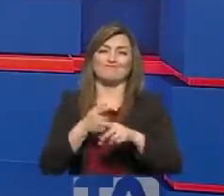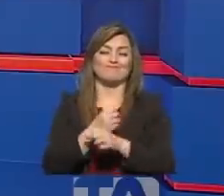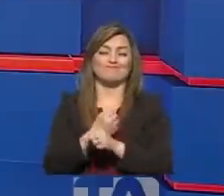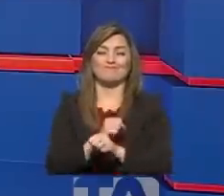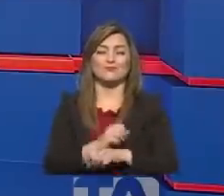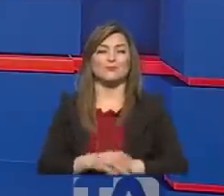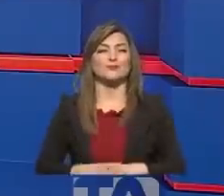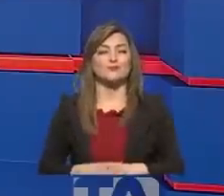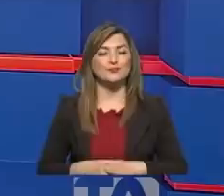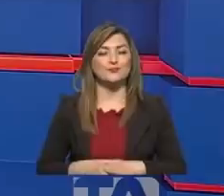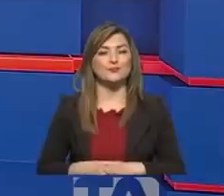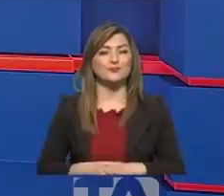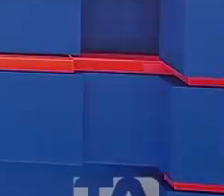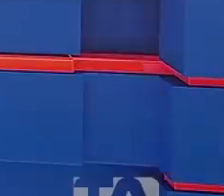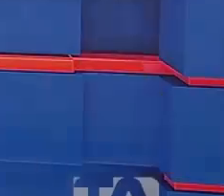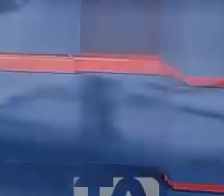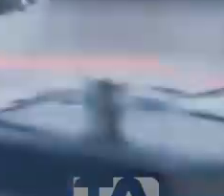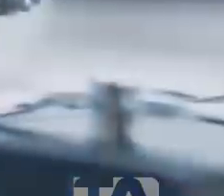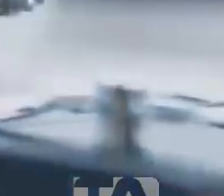en el siguiente segmento de Por Tu Salud.